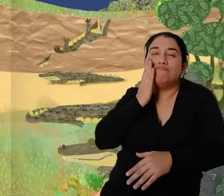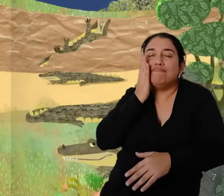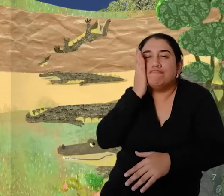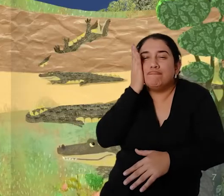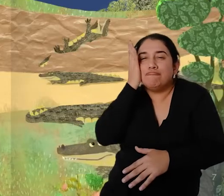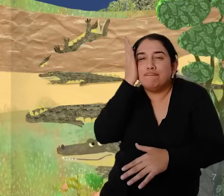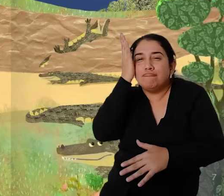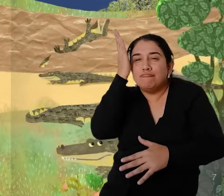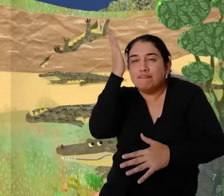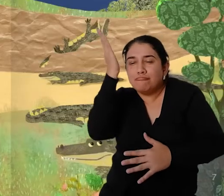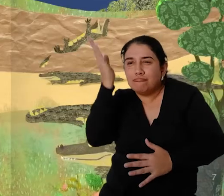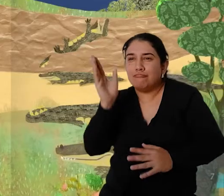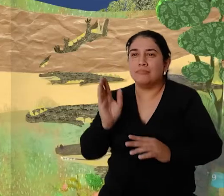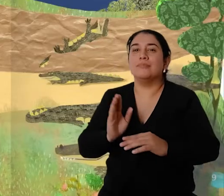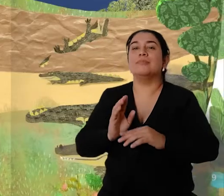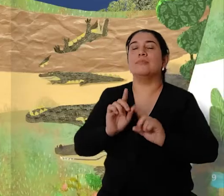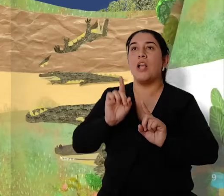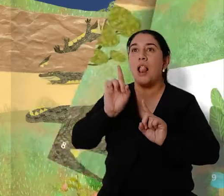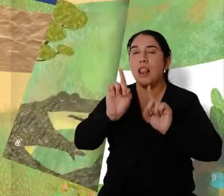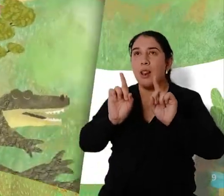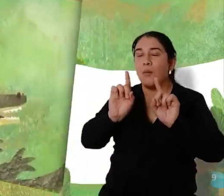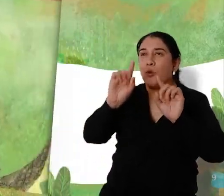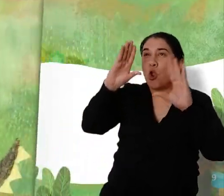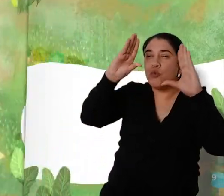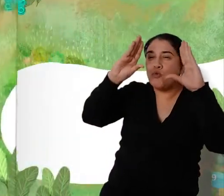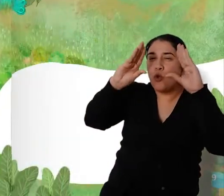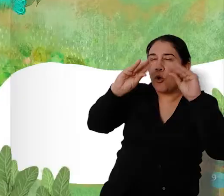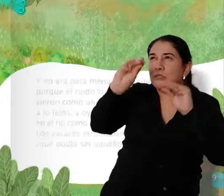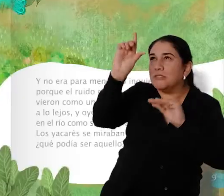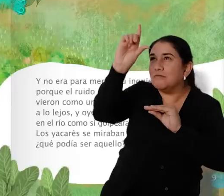agua cuando había noches de luna.